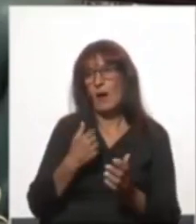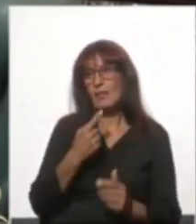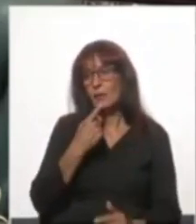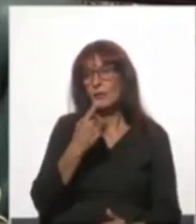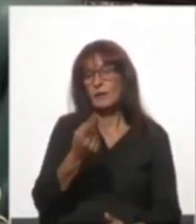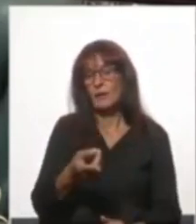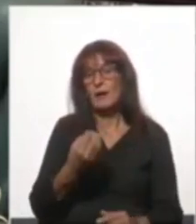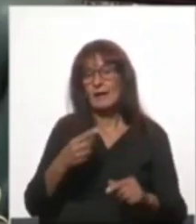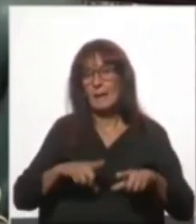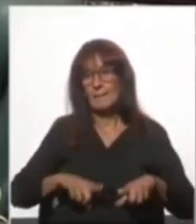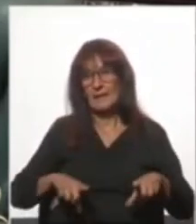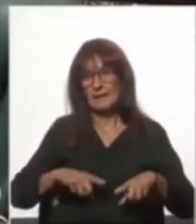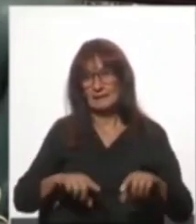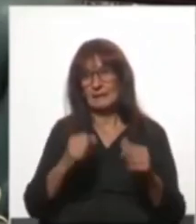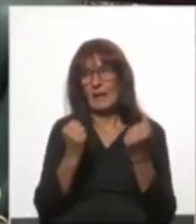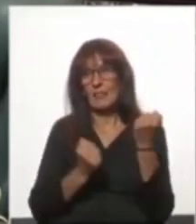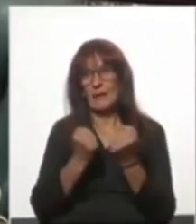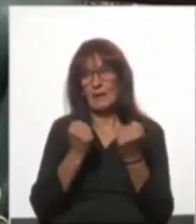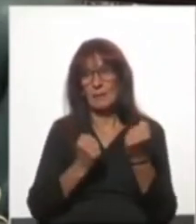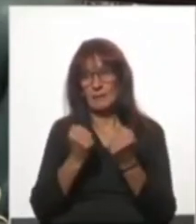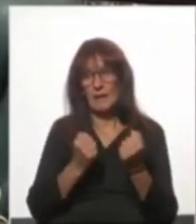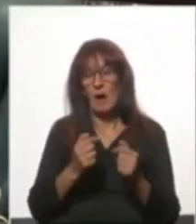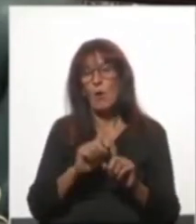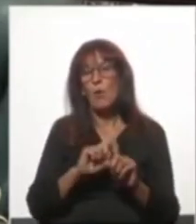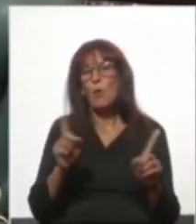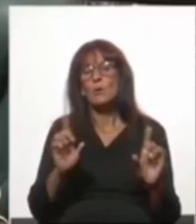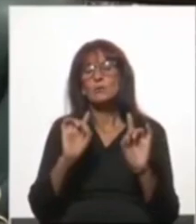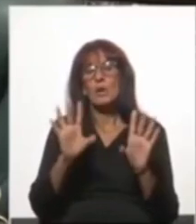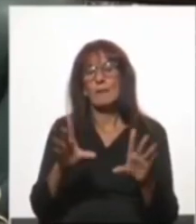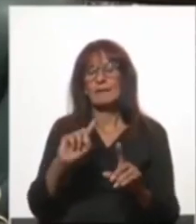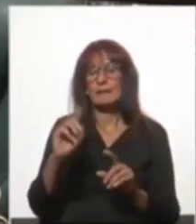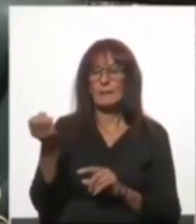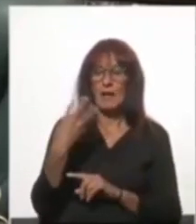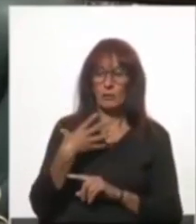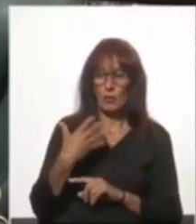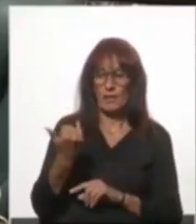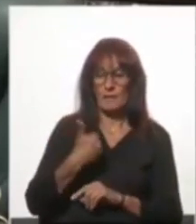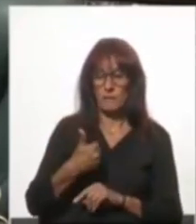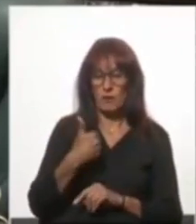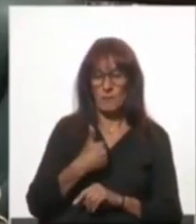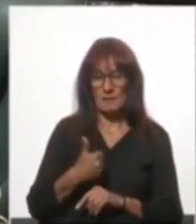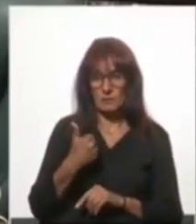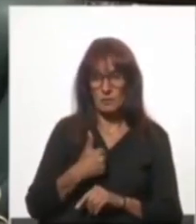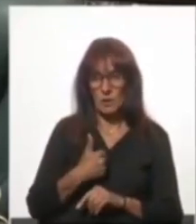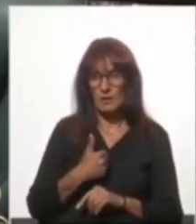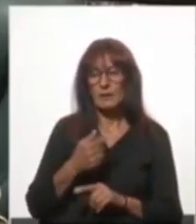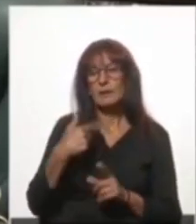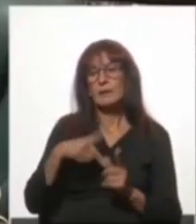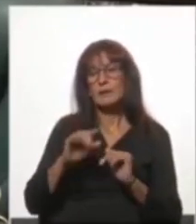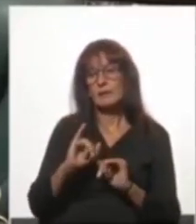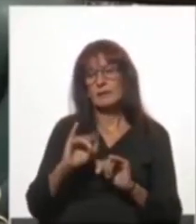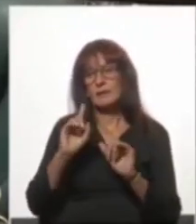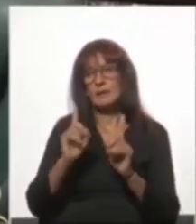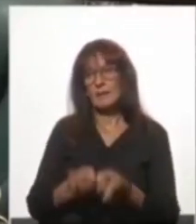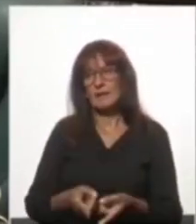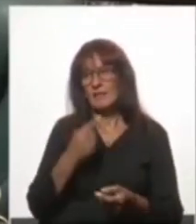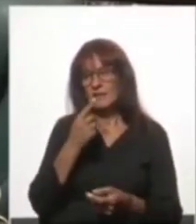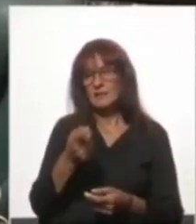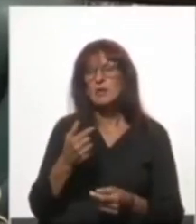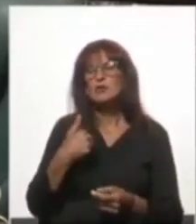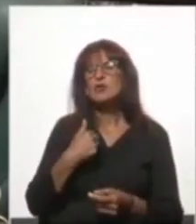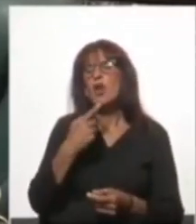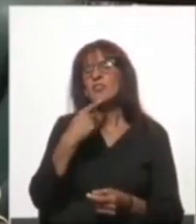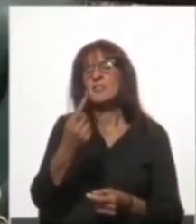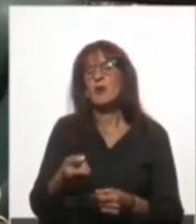que la ministra de Economía no solamente no envió la información, sino que tuvo el tupé de decir, yo les digo cómo